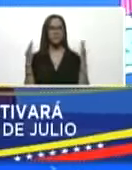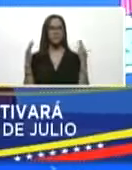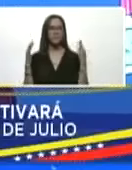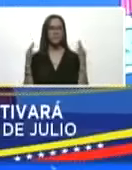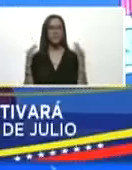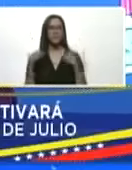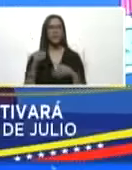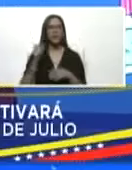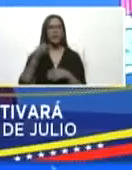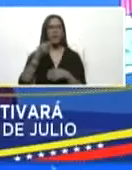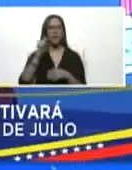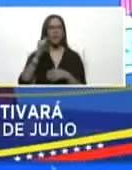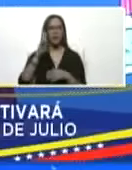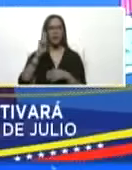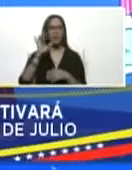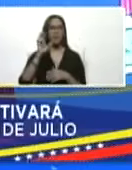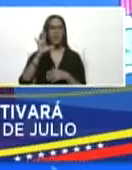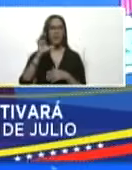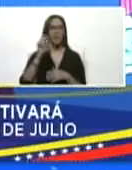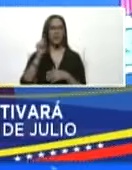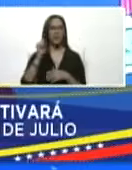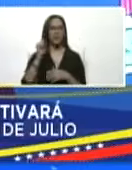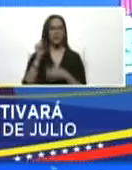Gabriela Jiménez, que está